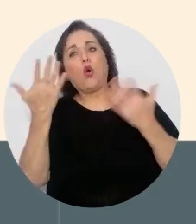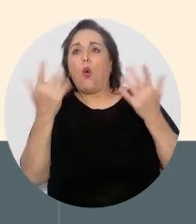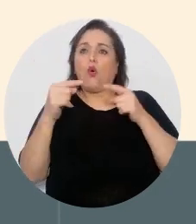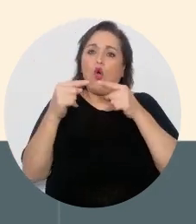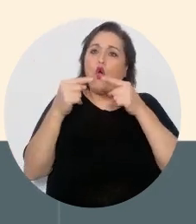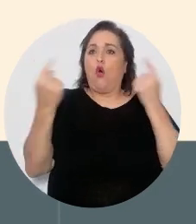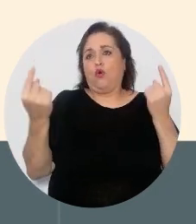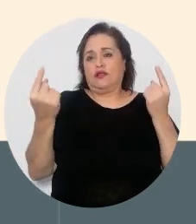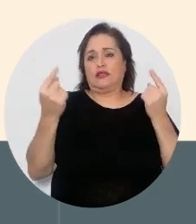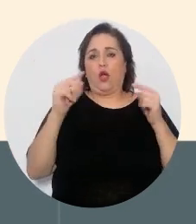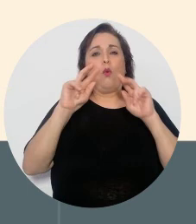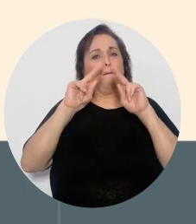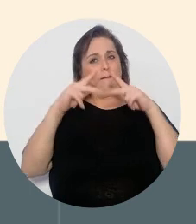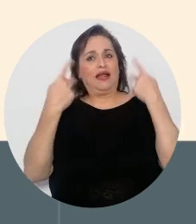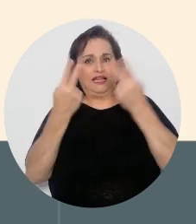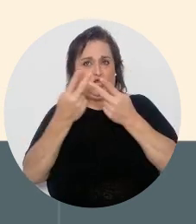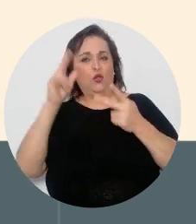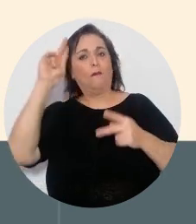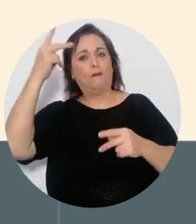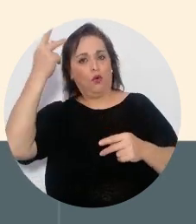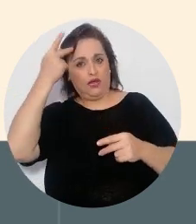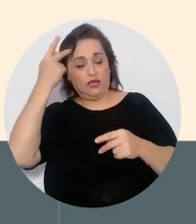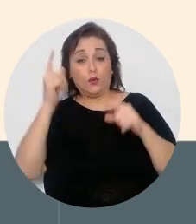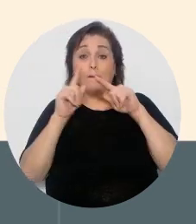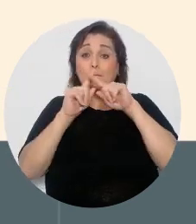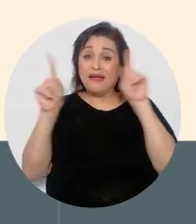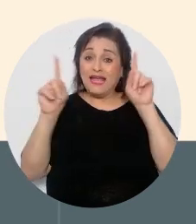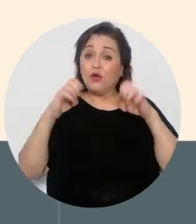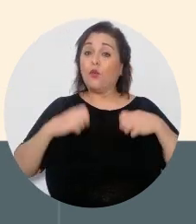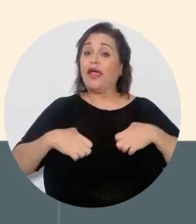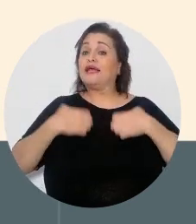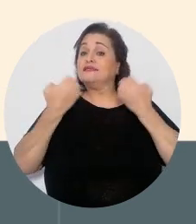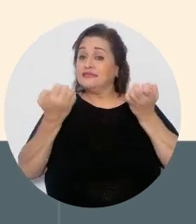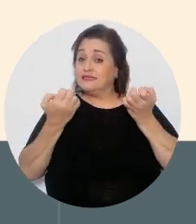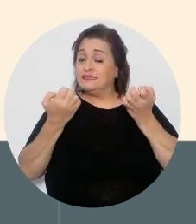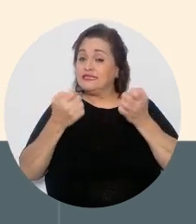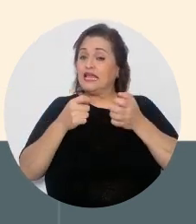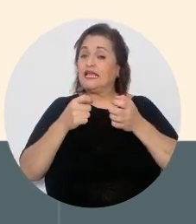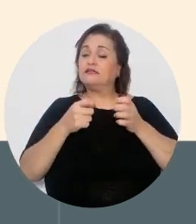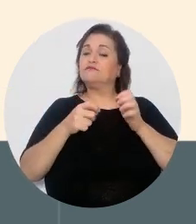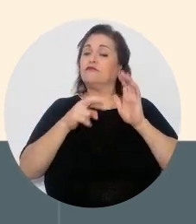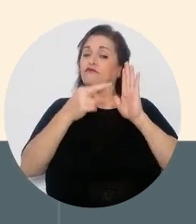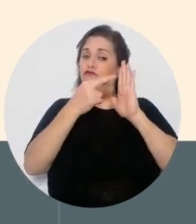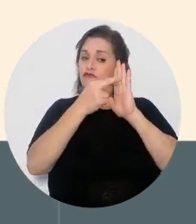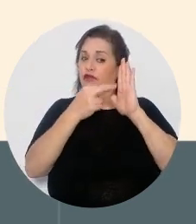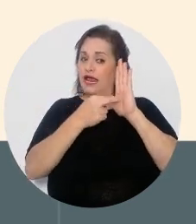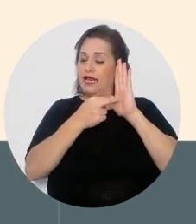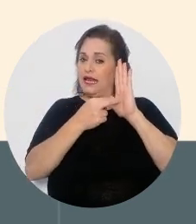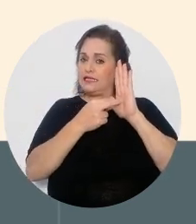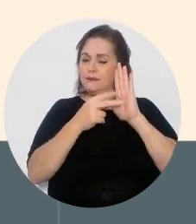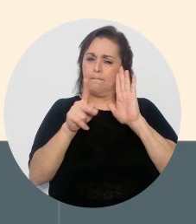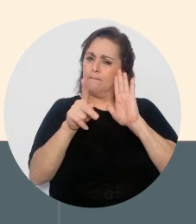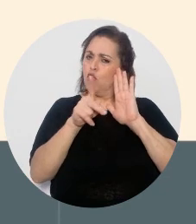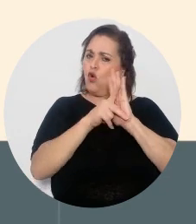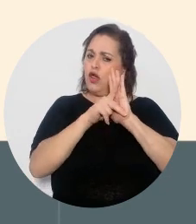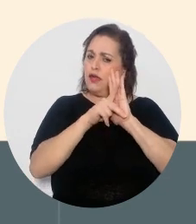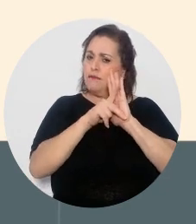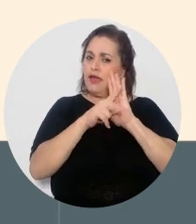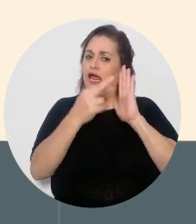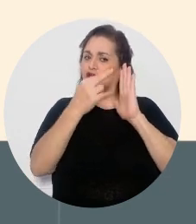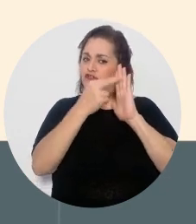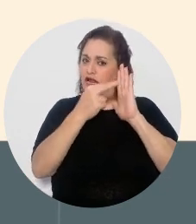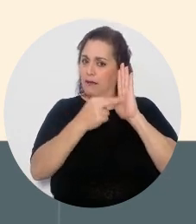para combatir a un partido político en concreto. Sin embargo, existen algunas restricciones dispuestas en